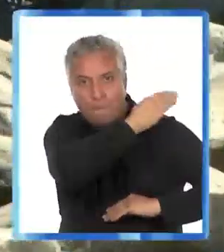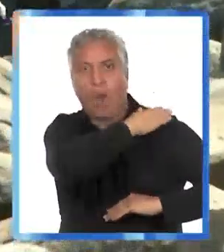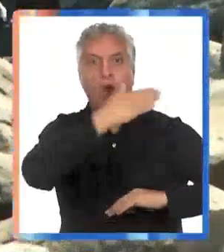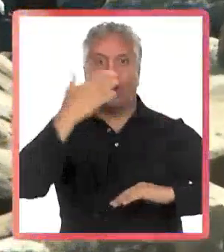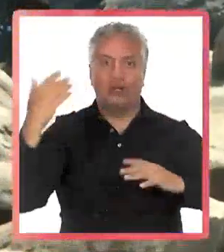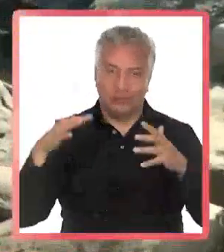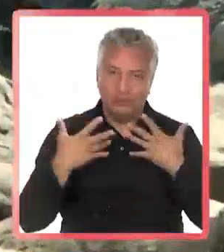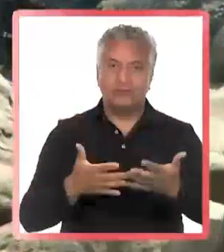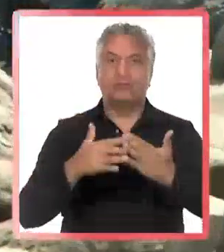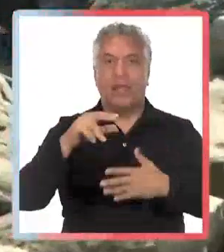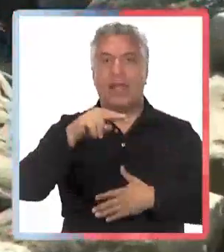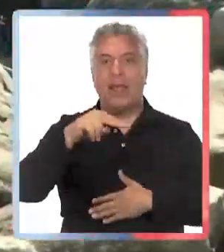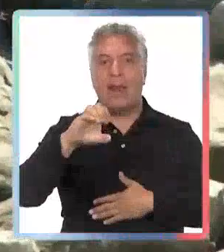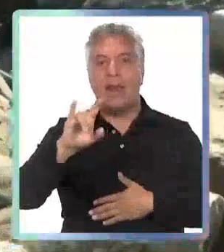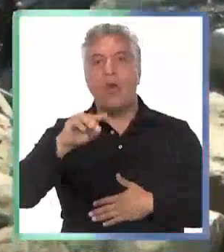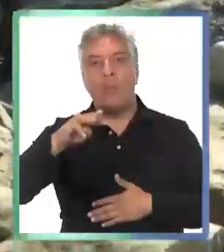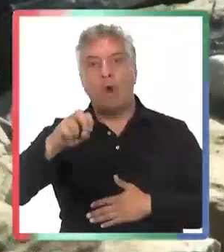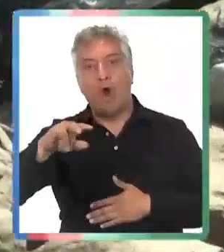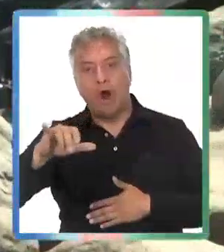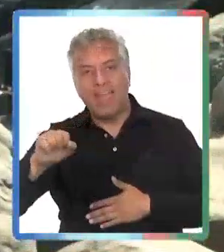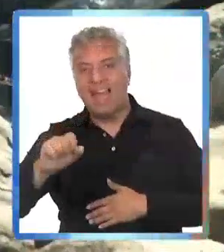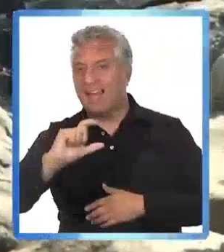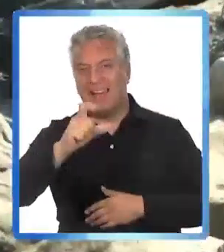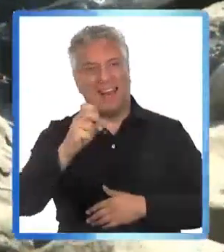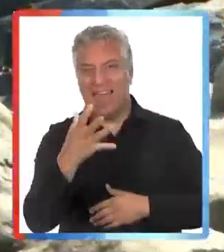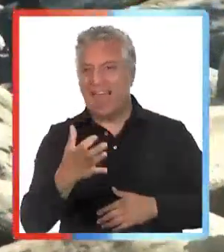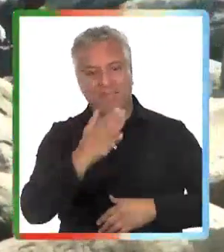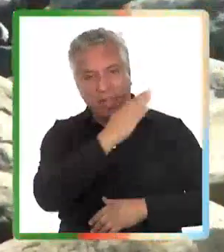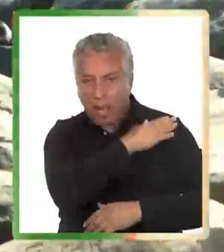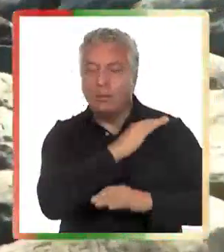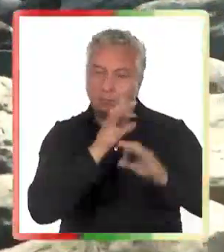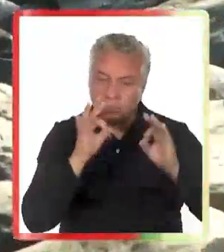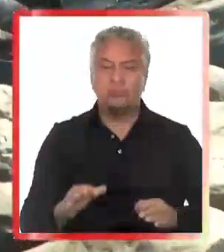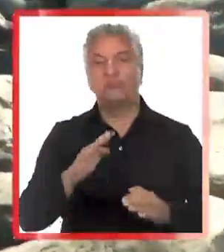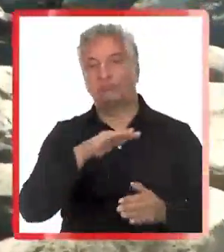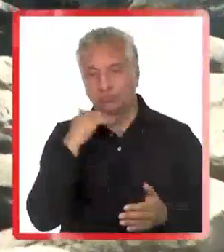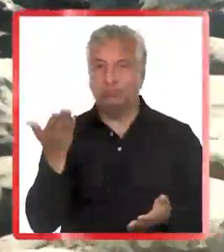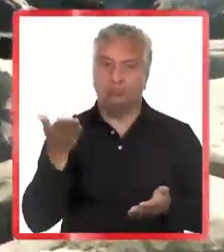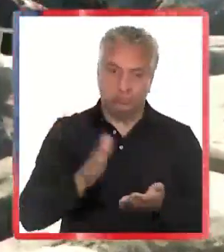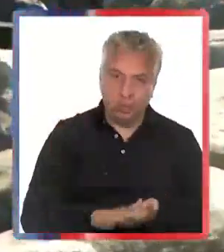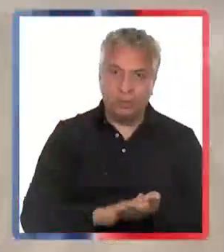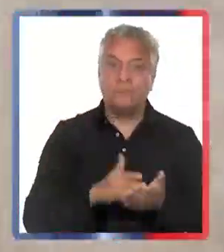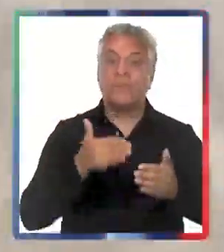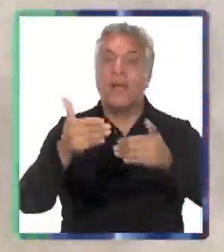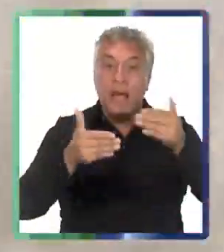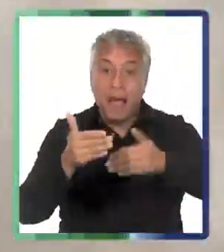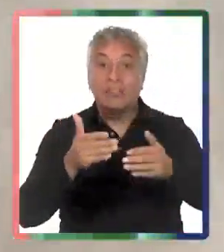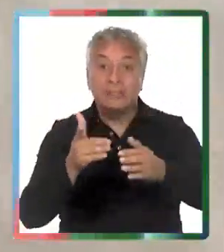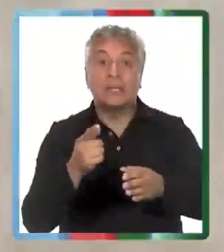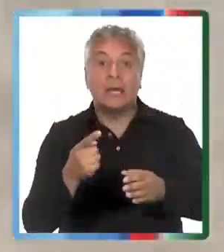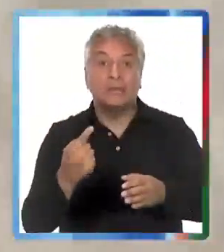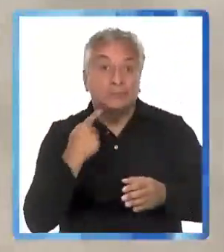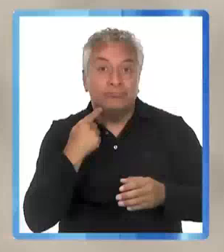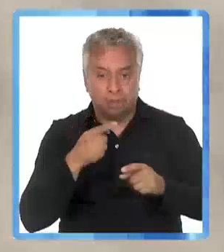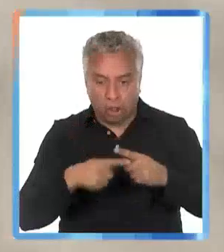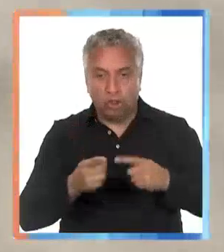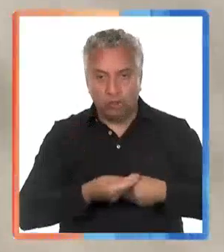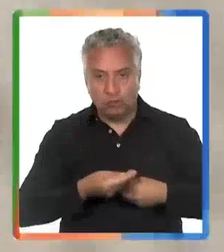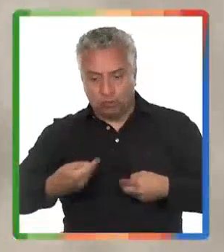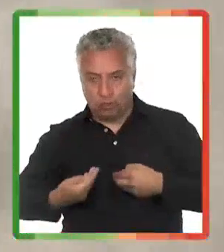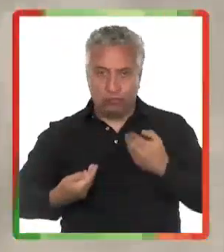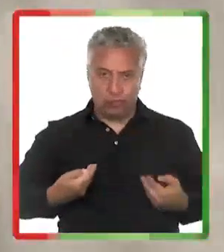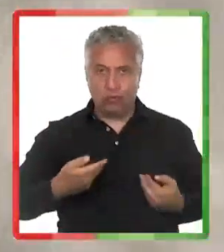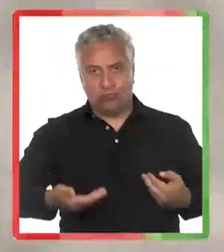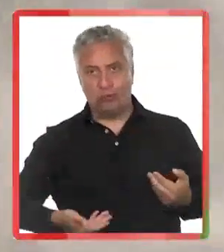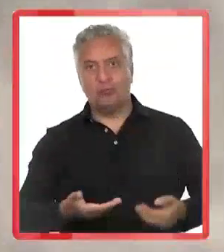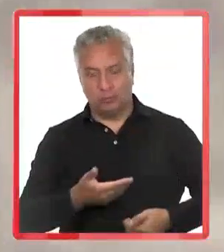y el pulmón mismo y producir una neumonía grave que finalmente es la causa de fallecimiento, a veces también con falla de muchos otros órganos,